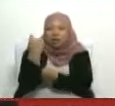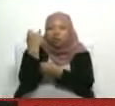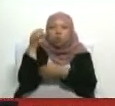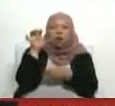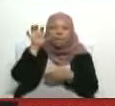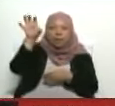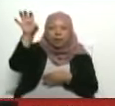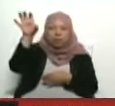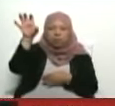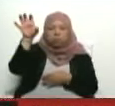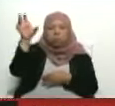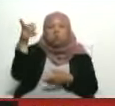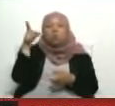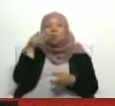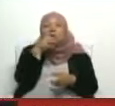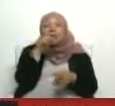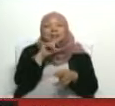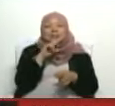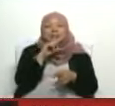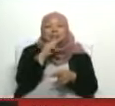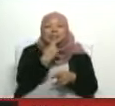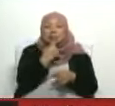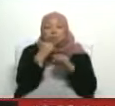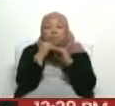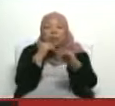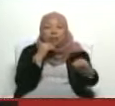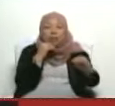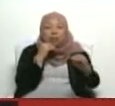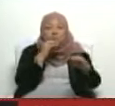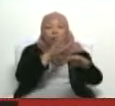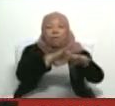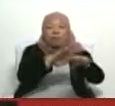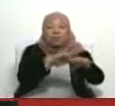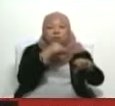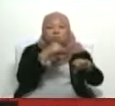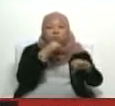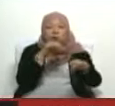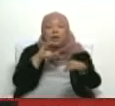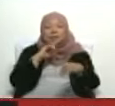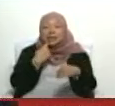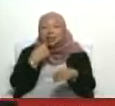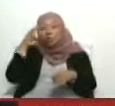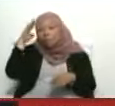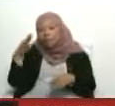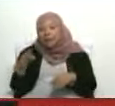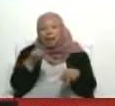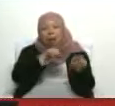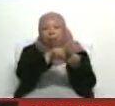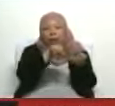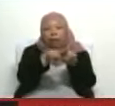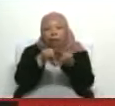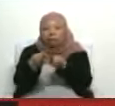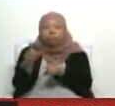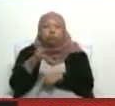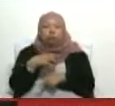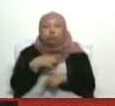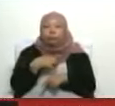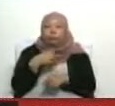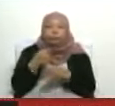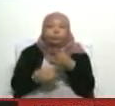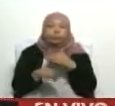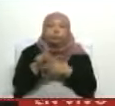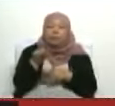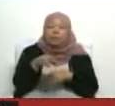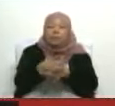patria, revelación de secretos militares, tráfico ilícito de armas y municiones. En este caso también